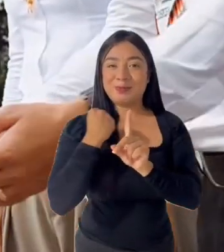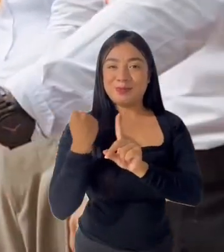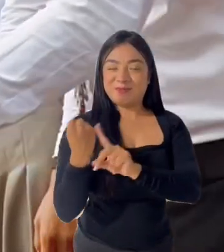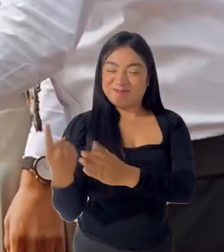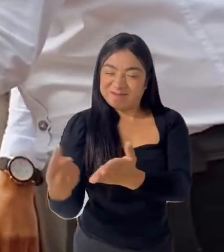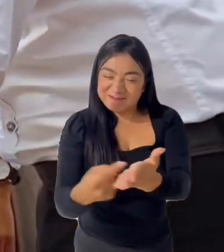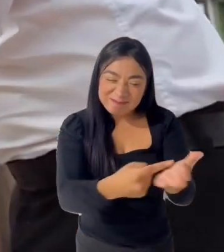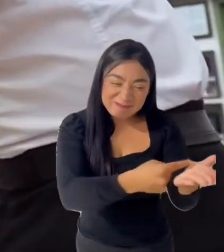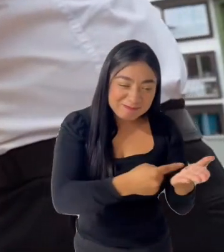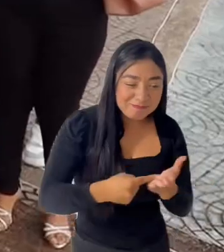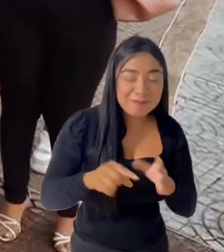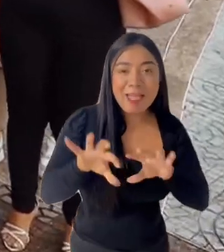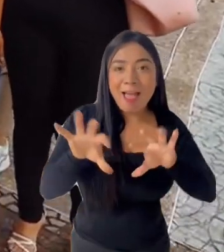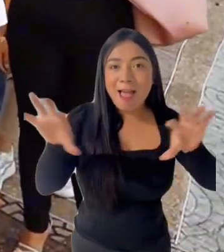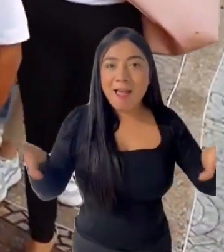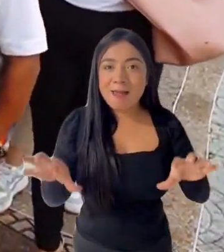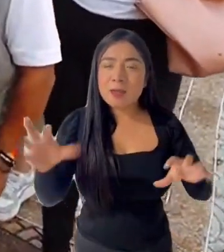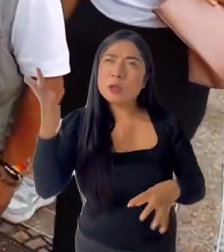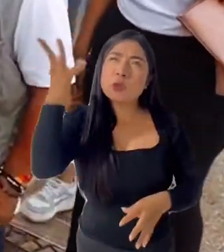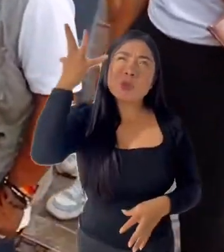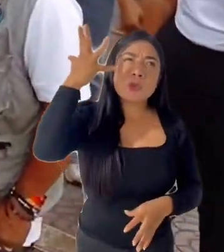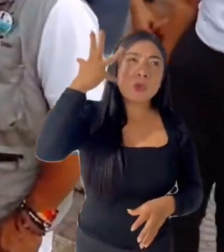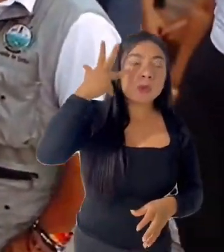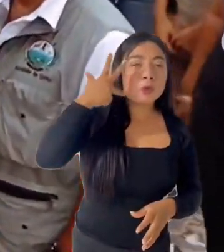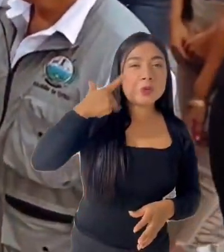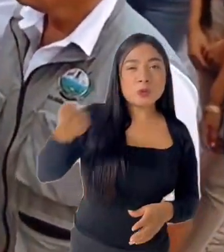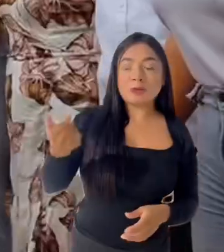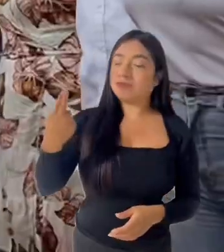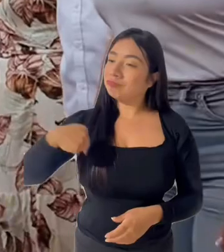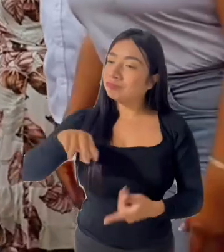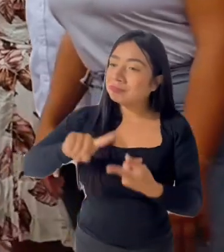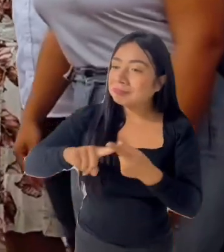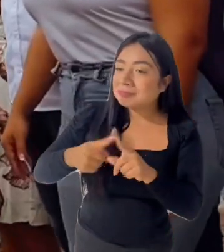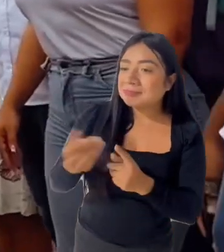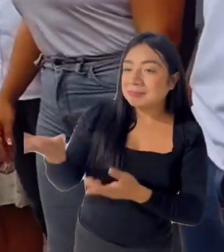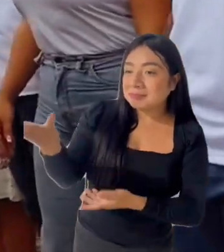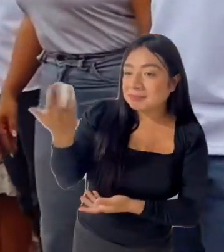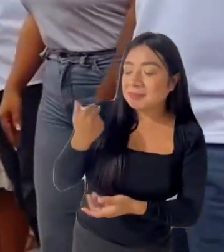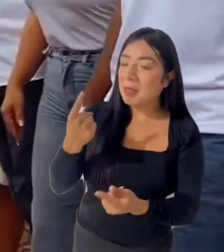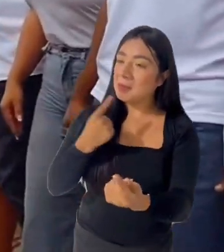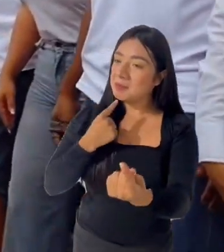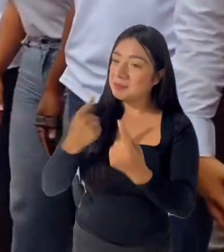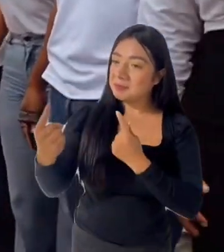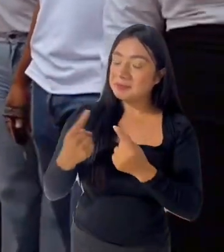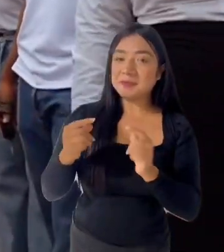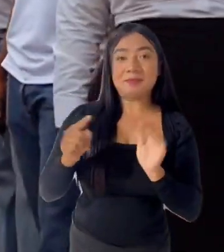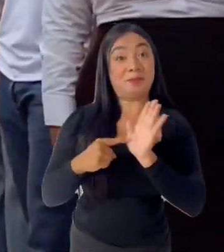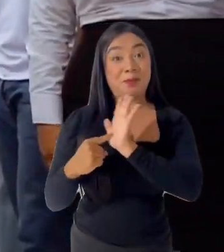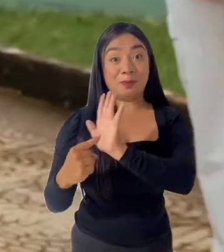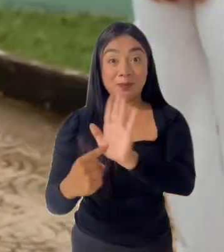reunión social, en nuestras actividades diarias o solo cuando hablemos entre amigos,